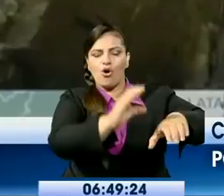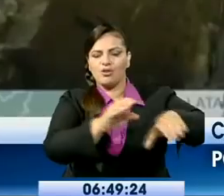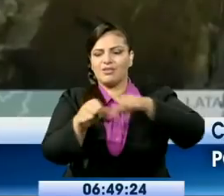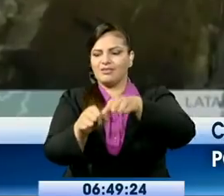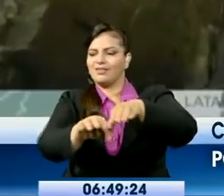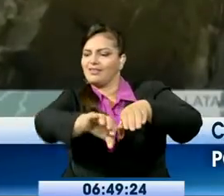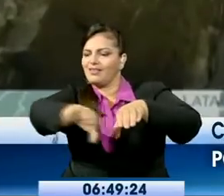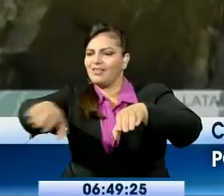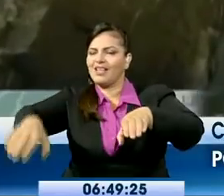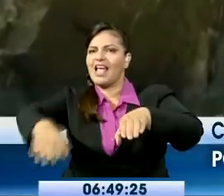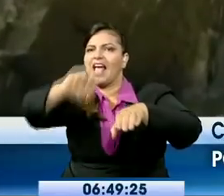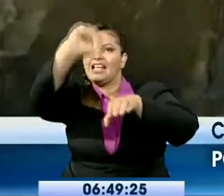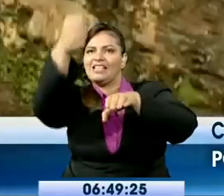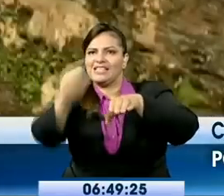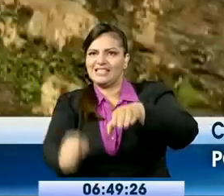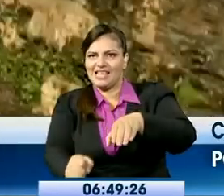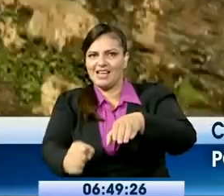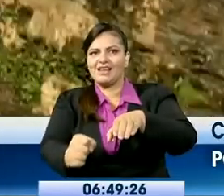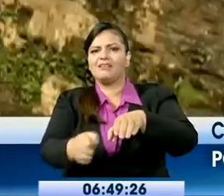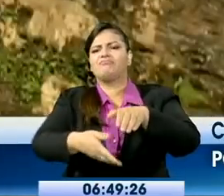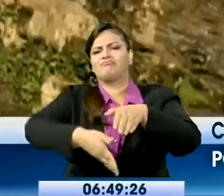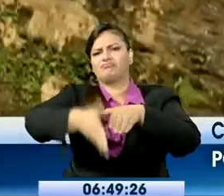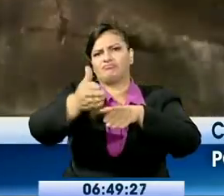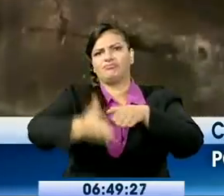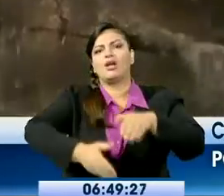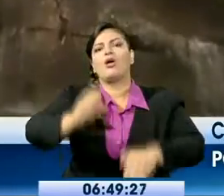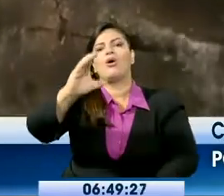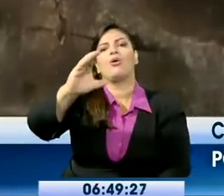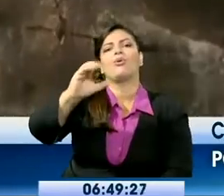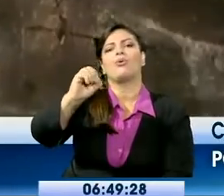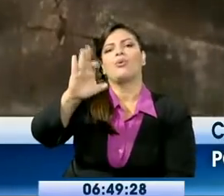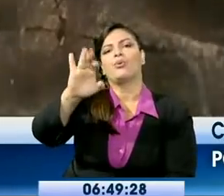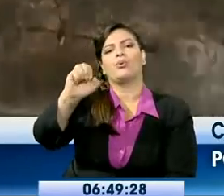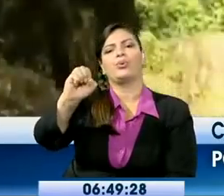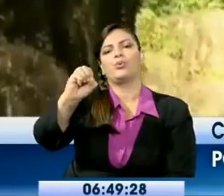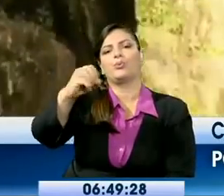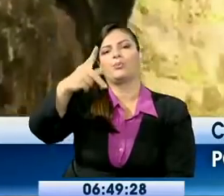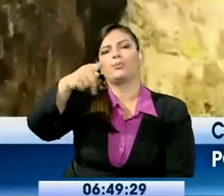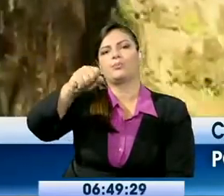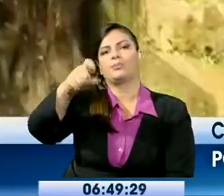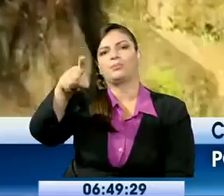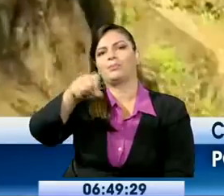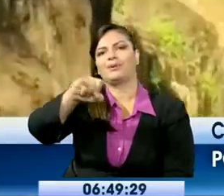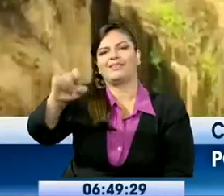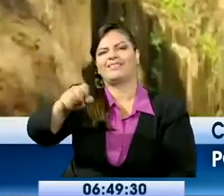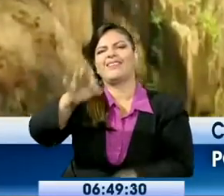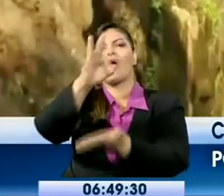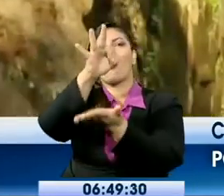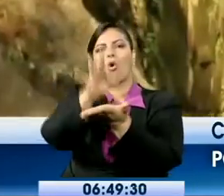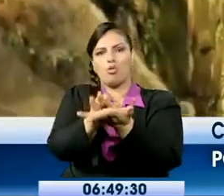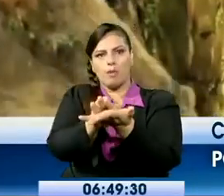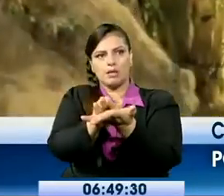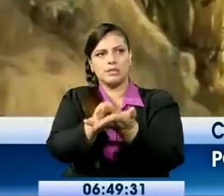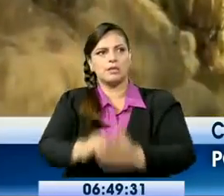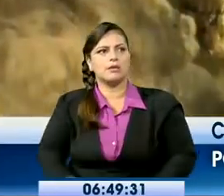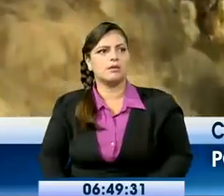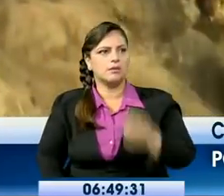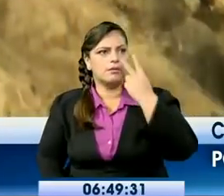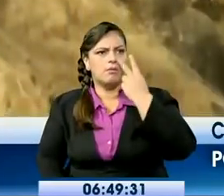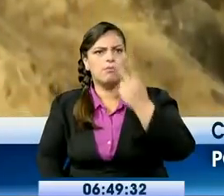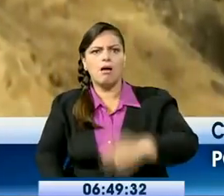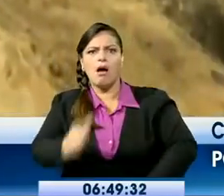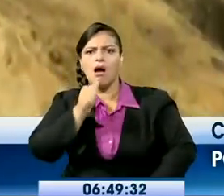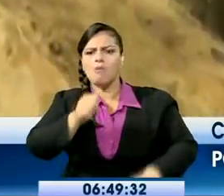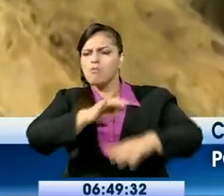cantón Pangua, al sur de la misma. Varias cascadas envuelven a los visitantes en sus aguas amables y cálidas.